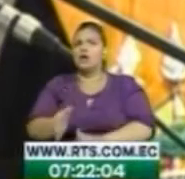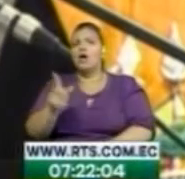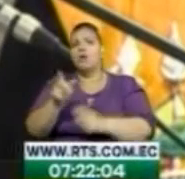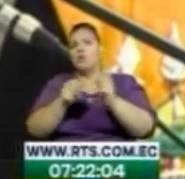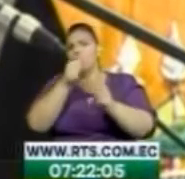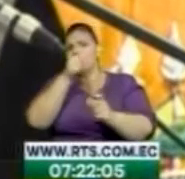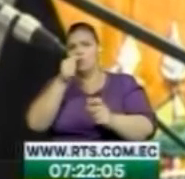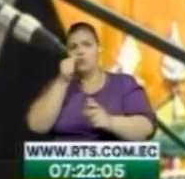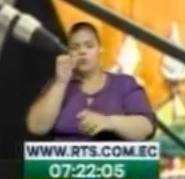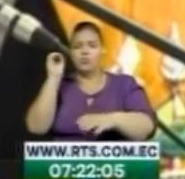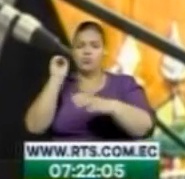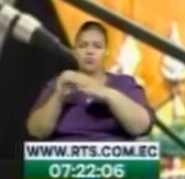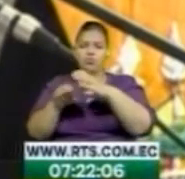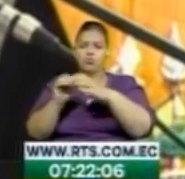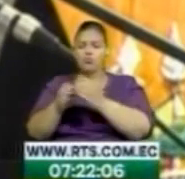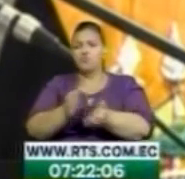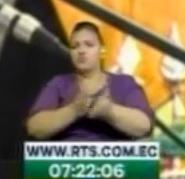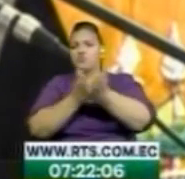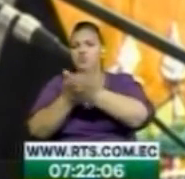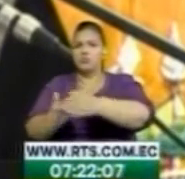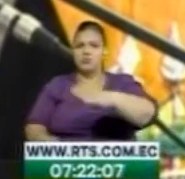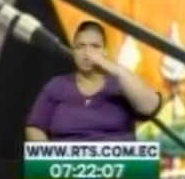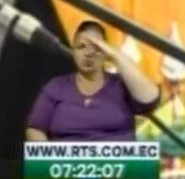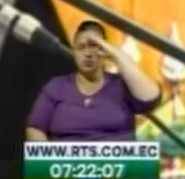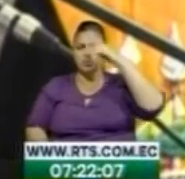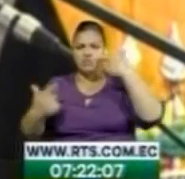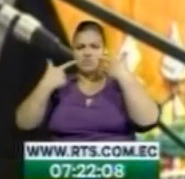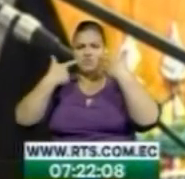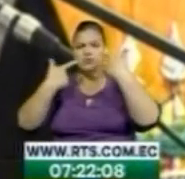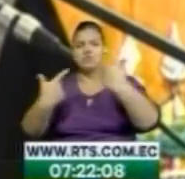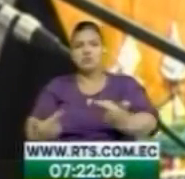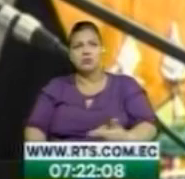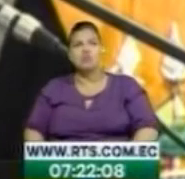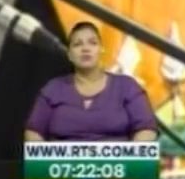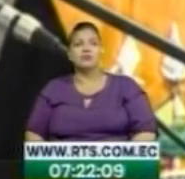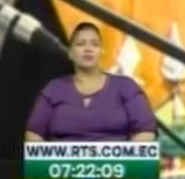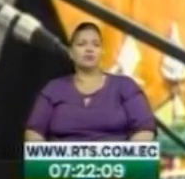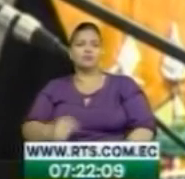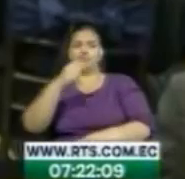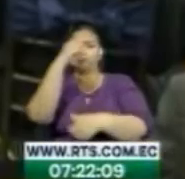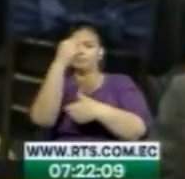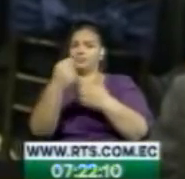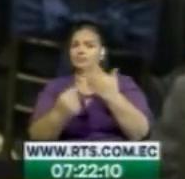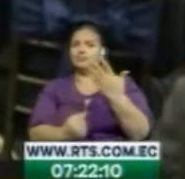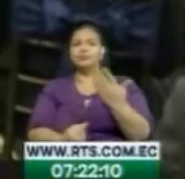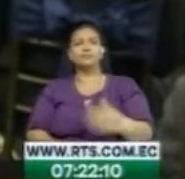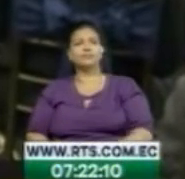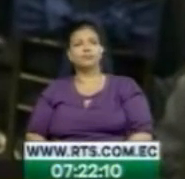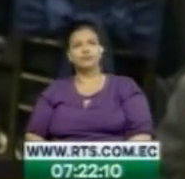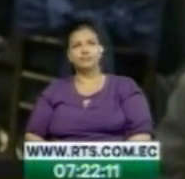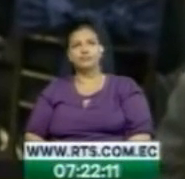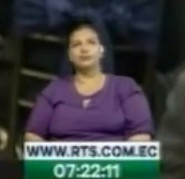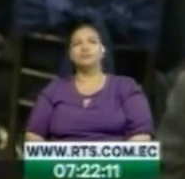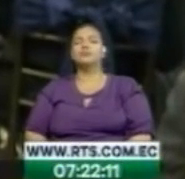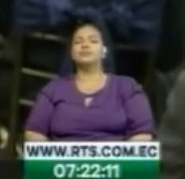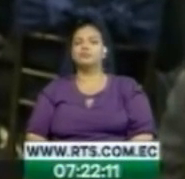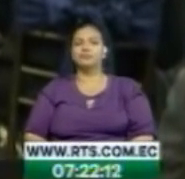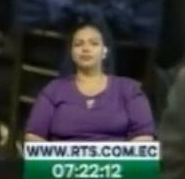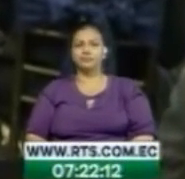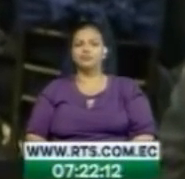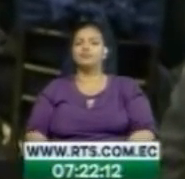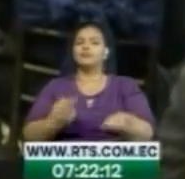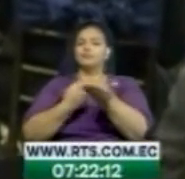internacionales, son los que tienen que ser considerados para establecer una adecuada política nacional. Esta política es analizada frente